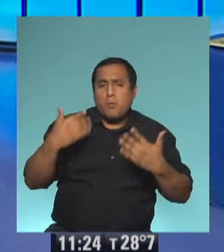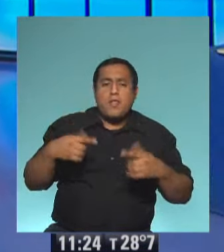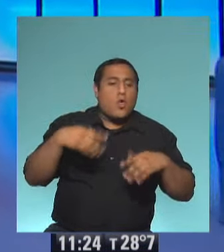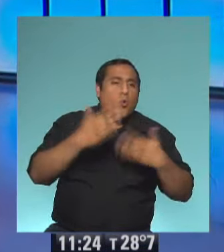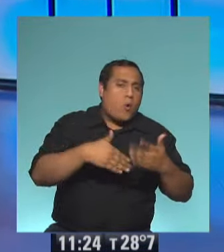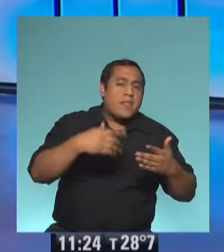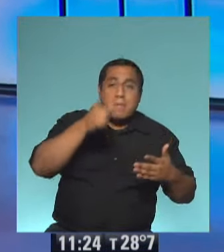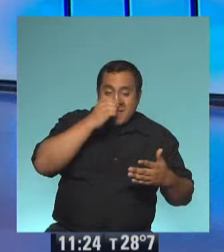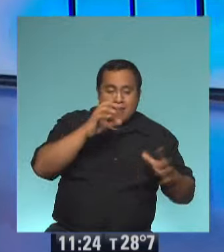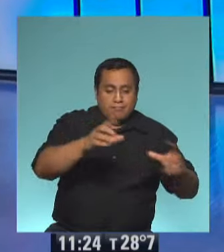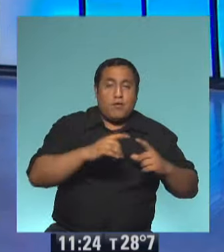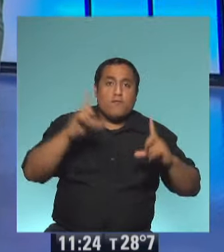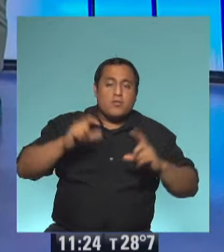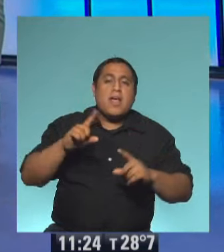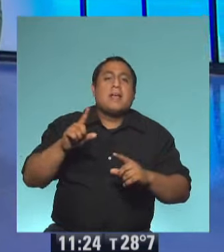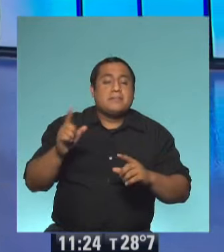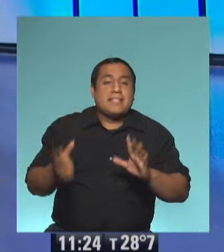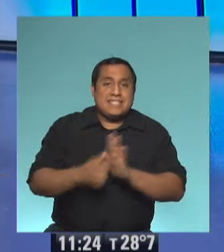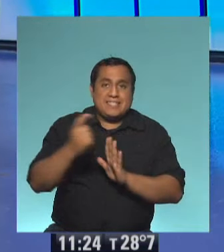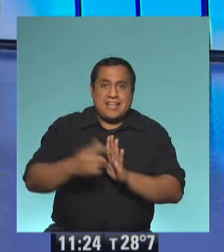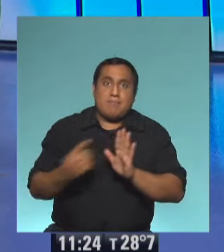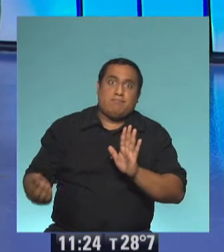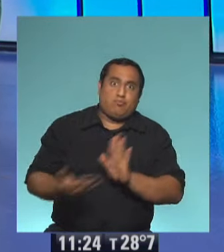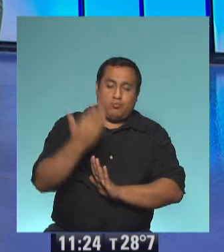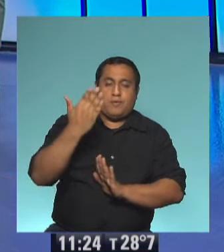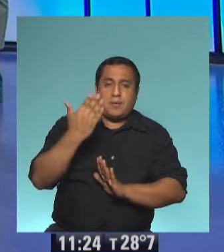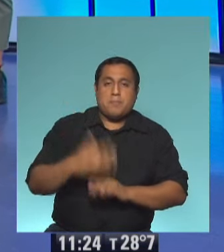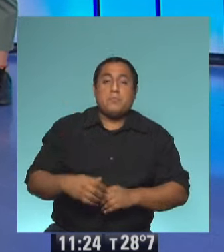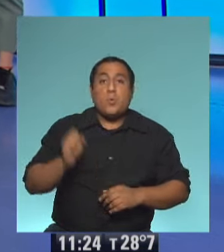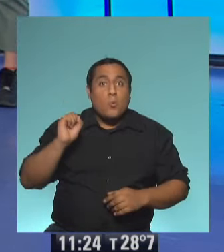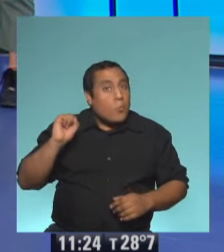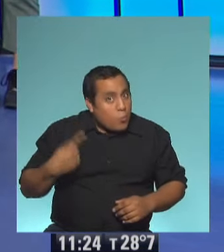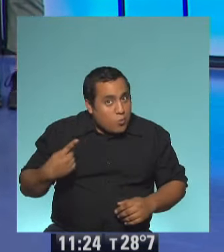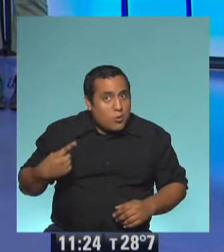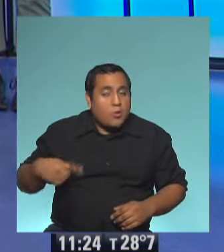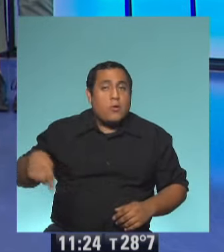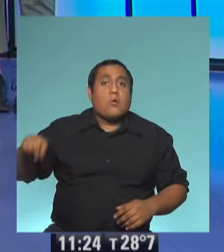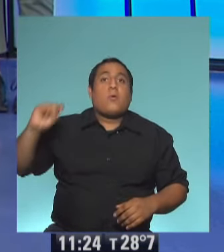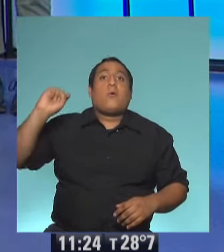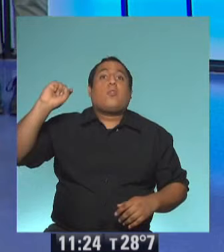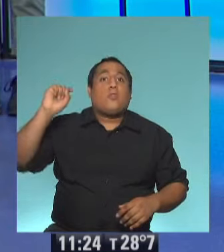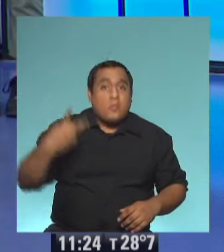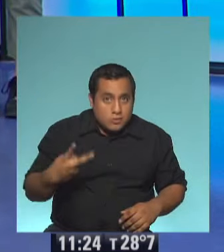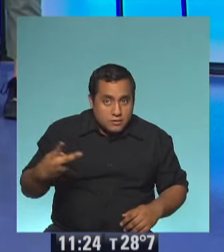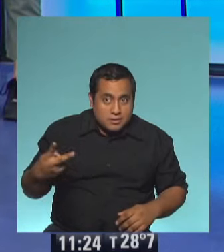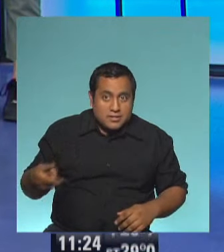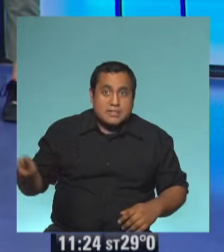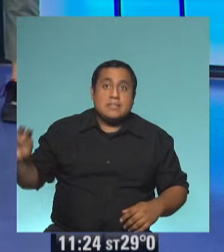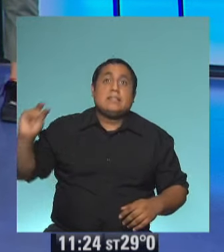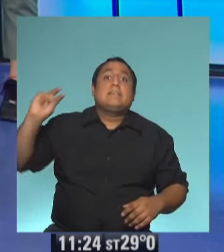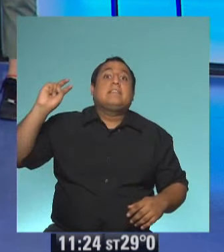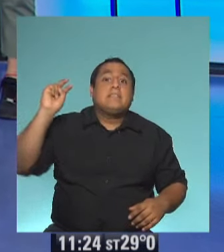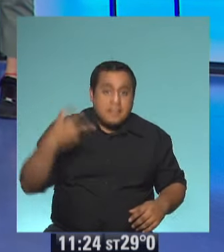con un juguete de madera y etiquetarnos en Instagram. A ver, a la una... a las 2 y a